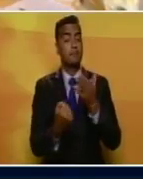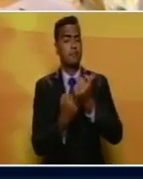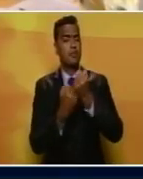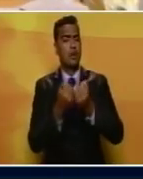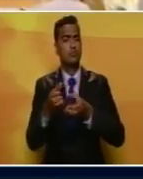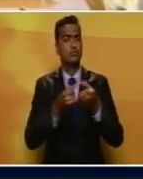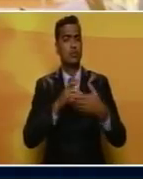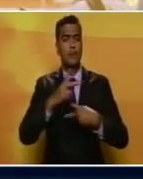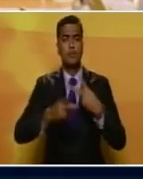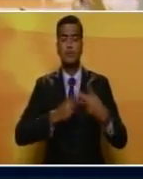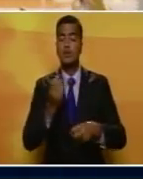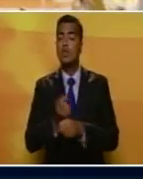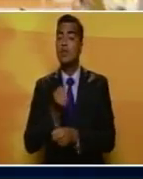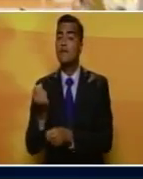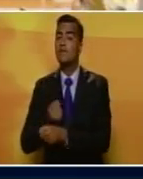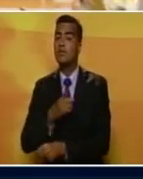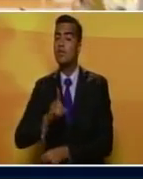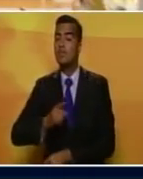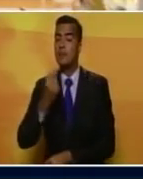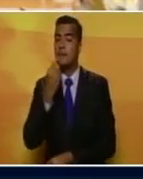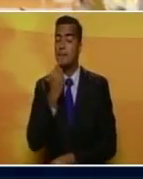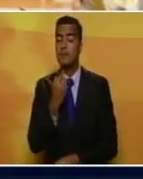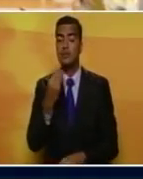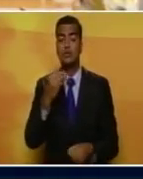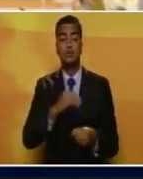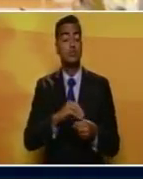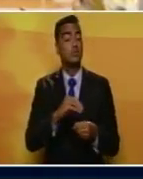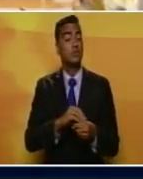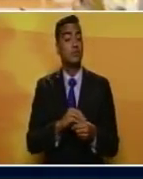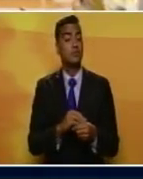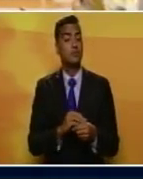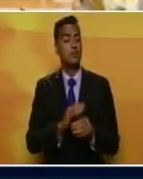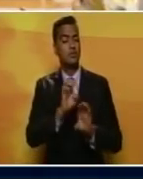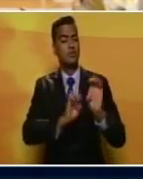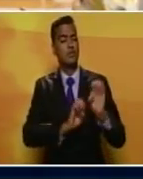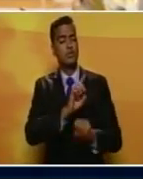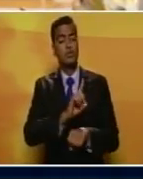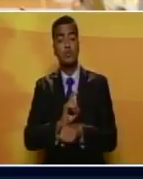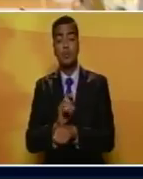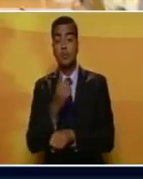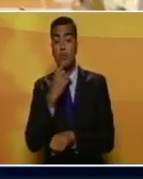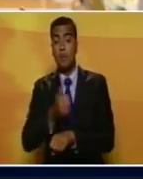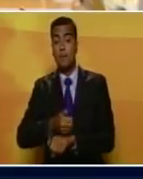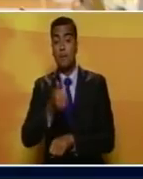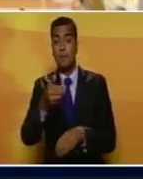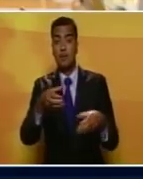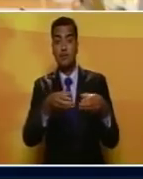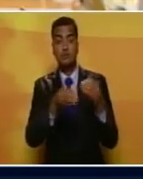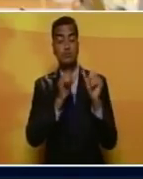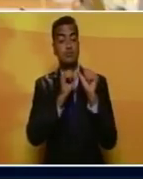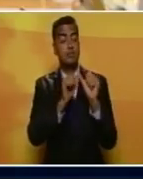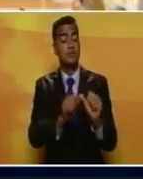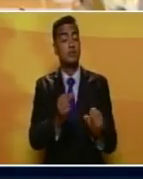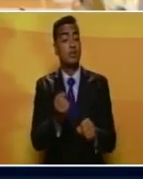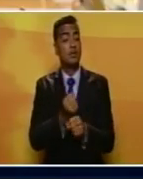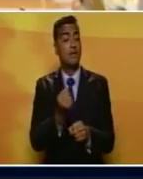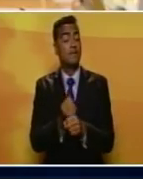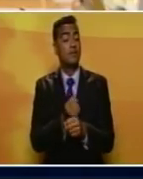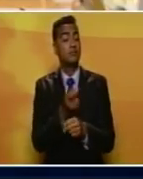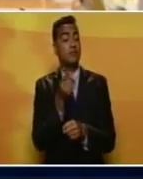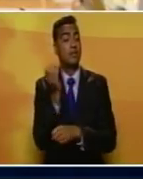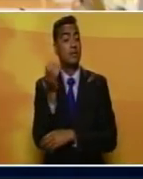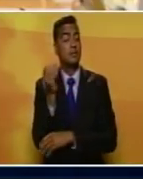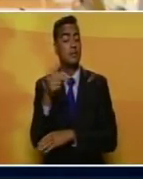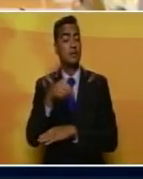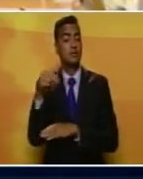trabajadores, así como del entorno laboral y la elevación de los niveles de la producción nacional. De esta manera aseguraron los asambleístas que